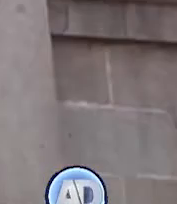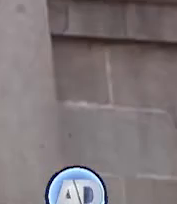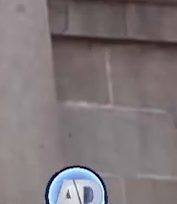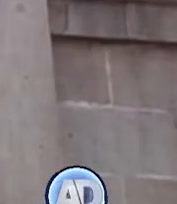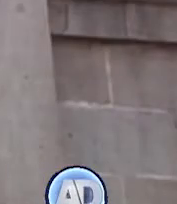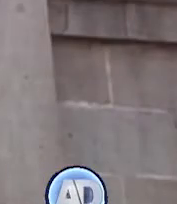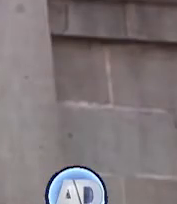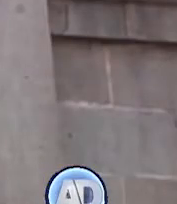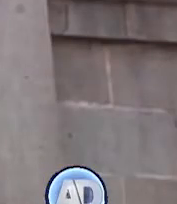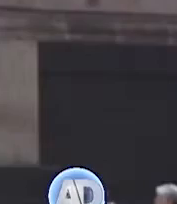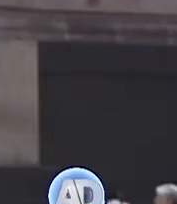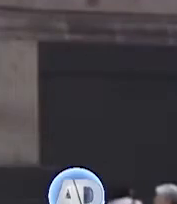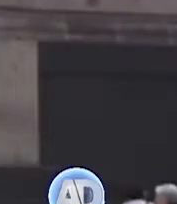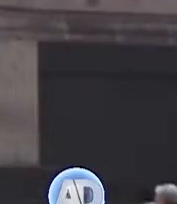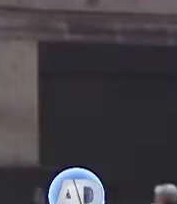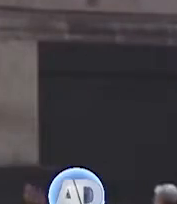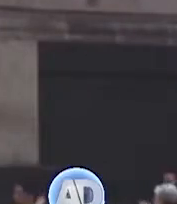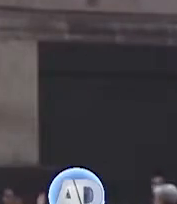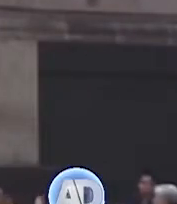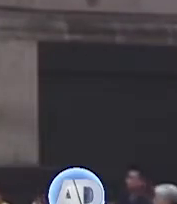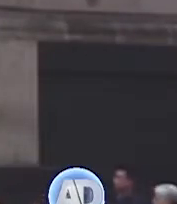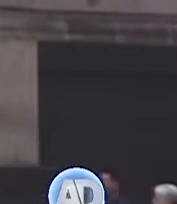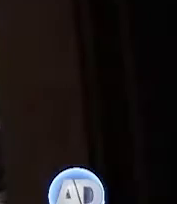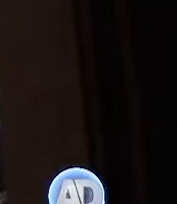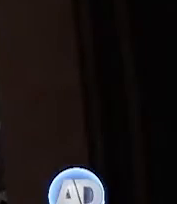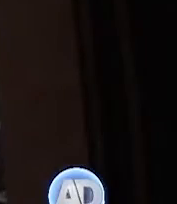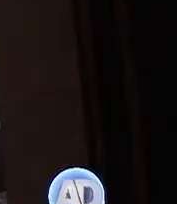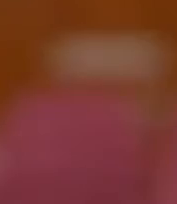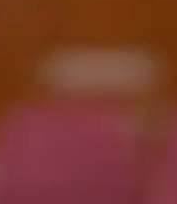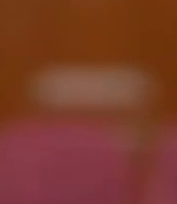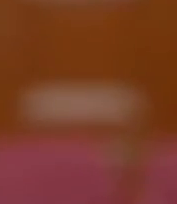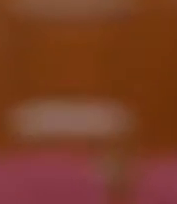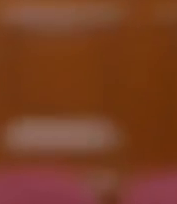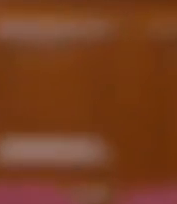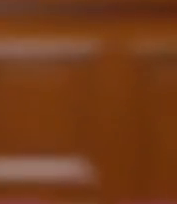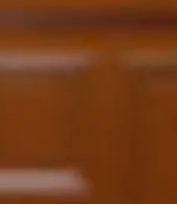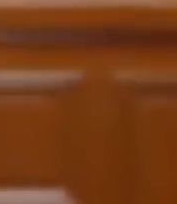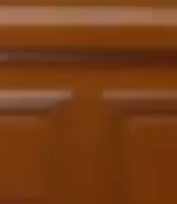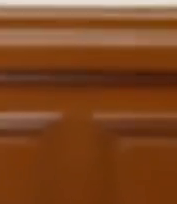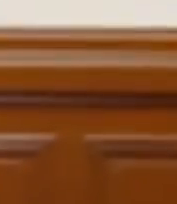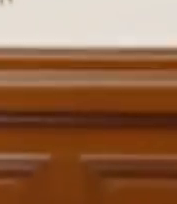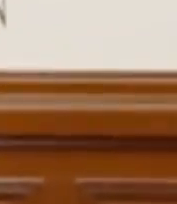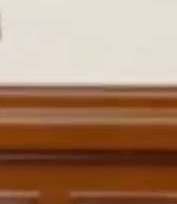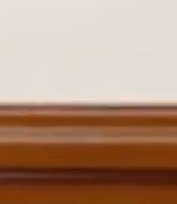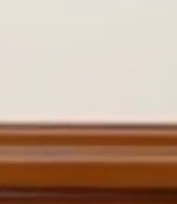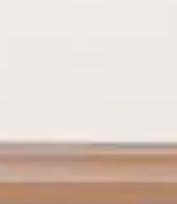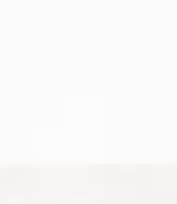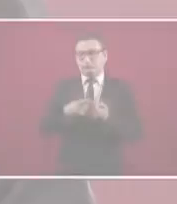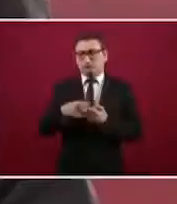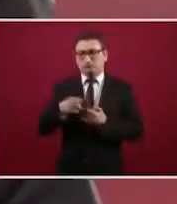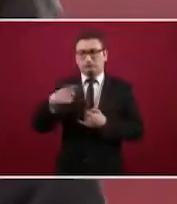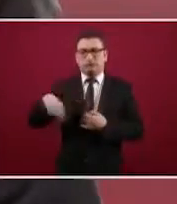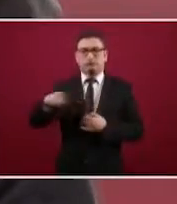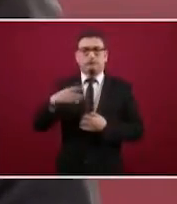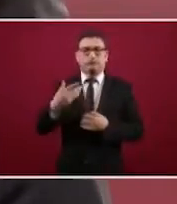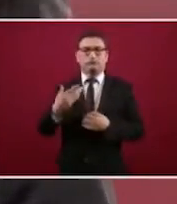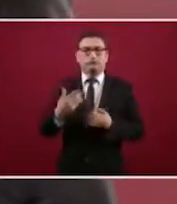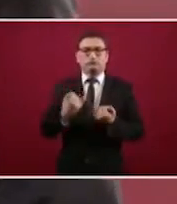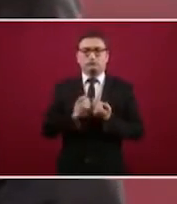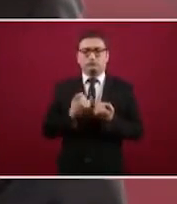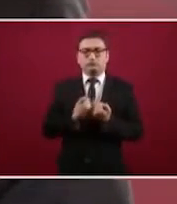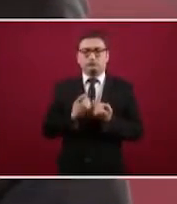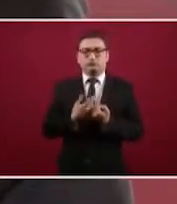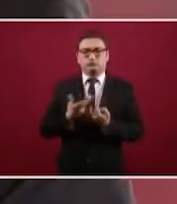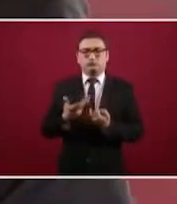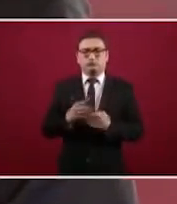corruptos a miembros del poder legislativo e integrantes del poder ejecutivo no ocurre así en el poder judicial y en el caso del poder